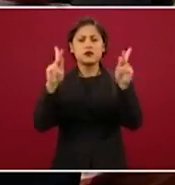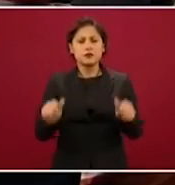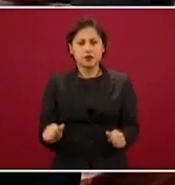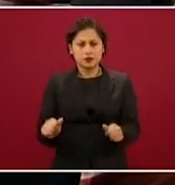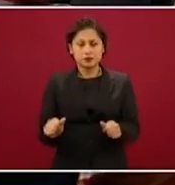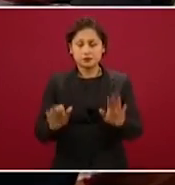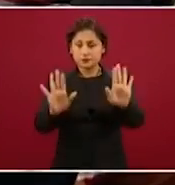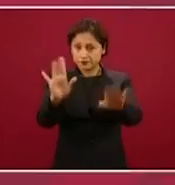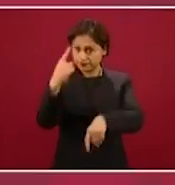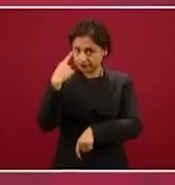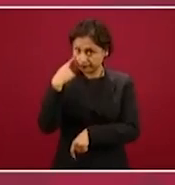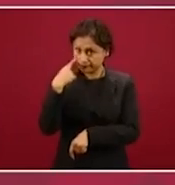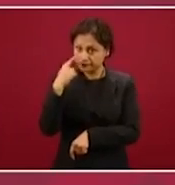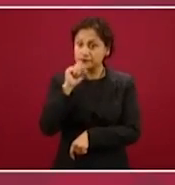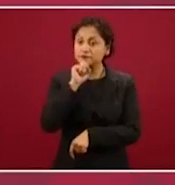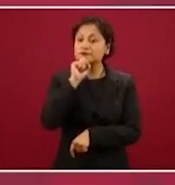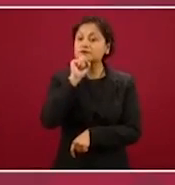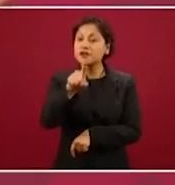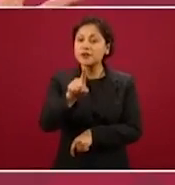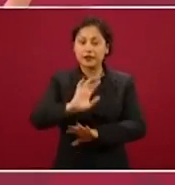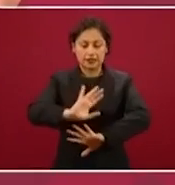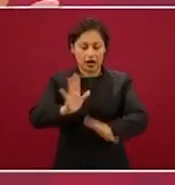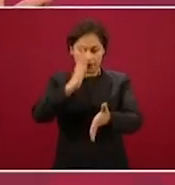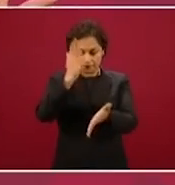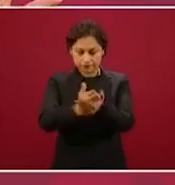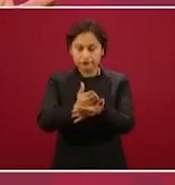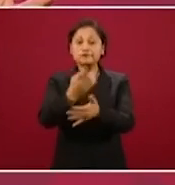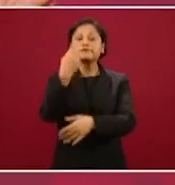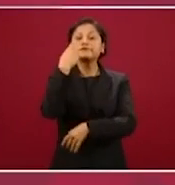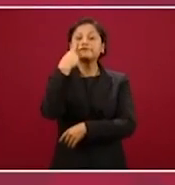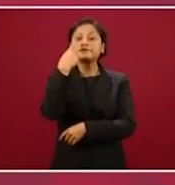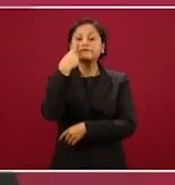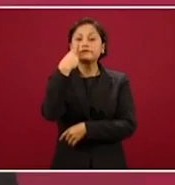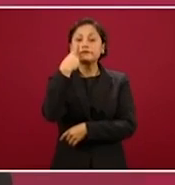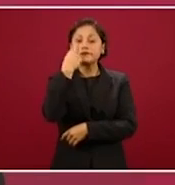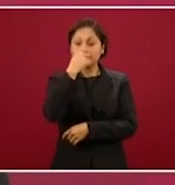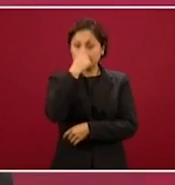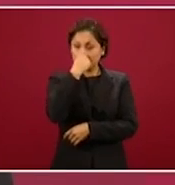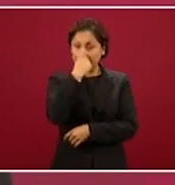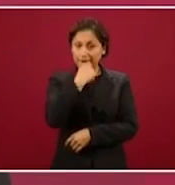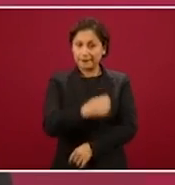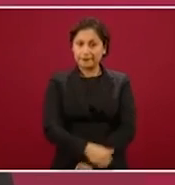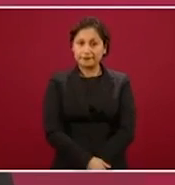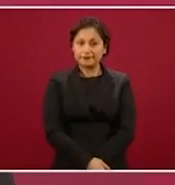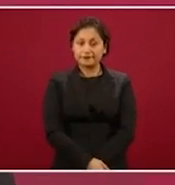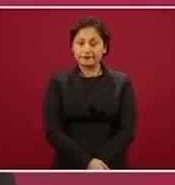Y ¿saben qué? También ya, ¿sí? El que